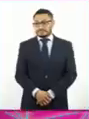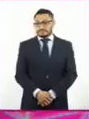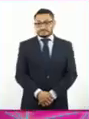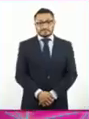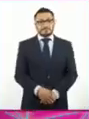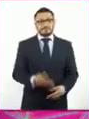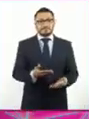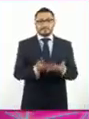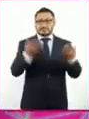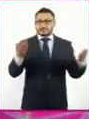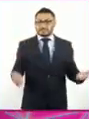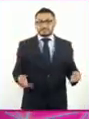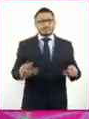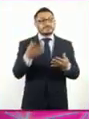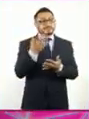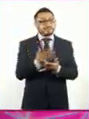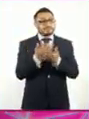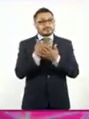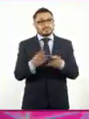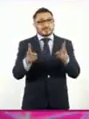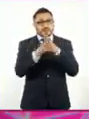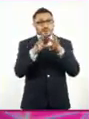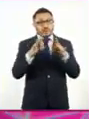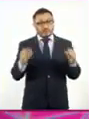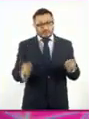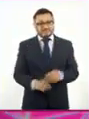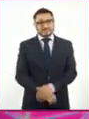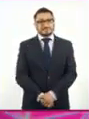Y vamos a dejar que se seque.